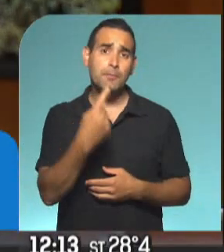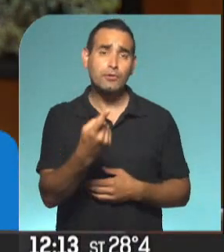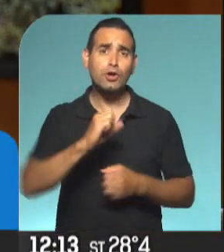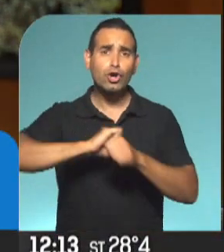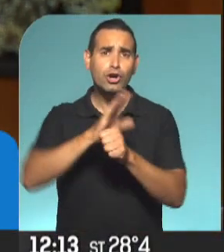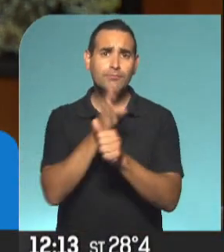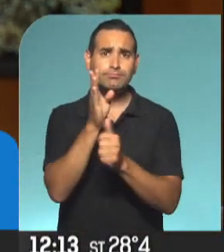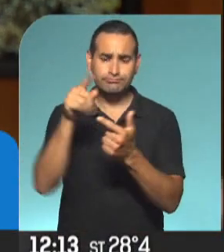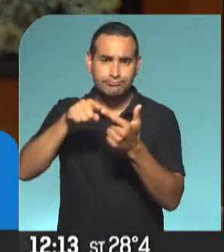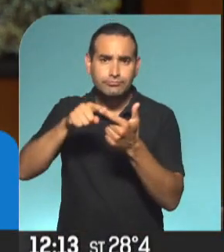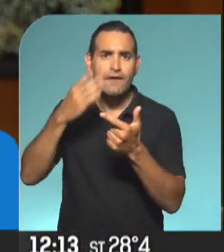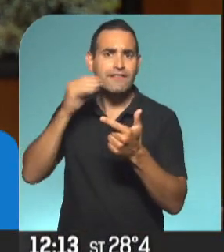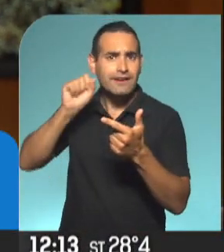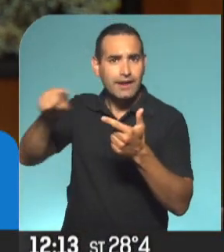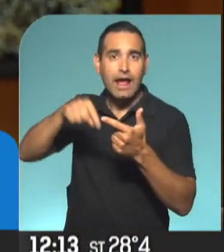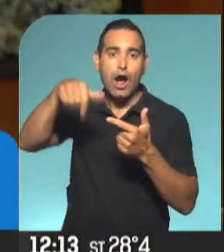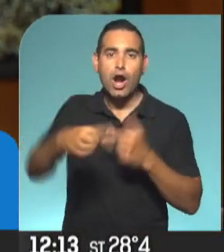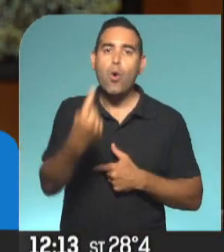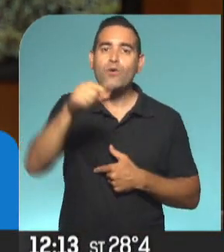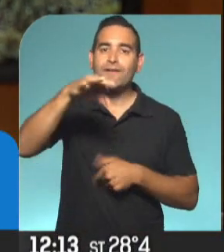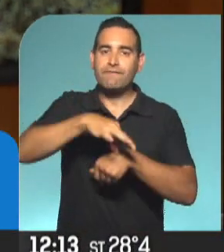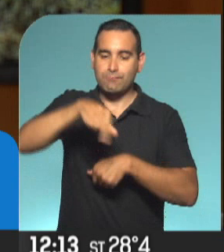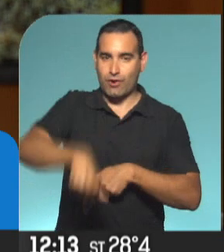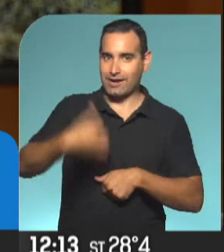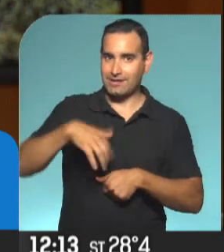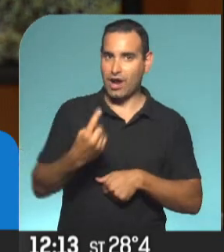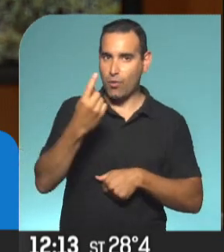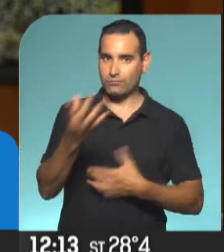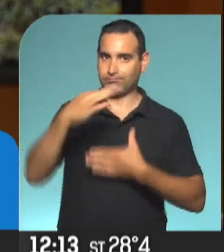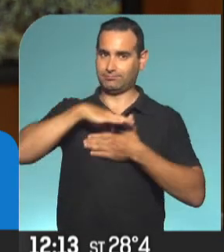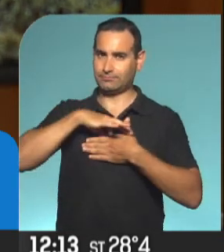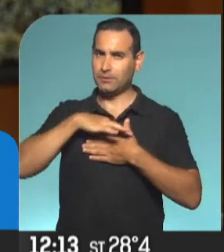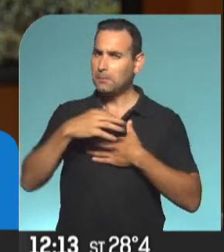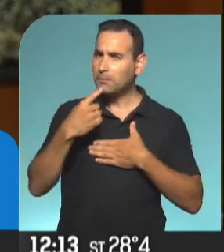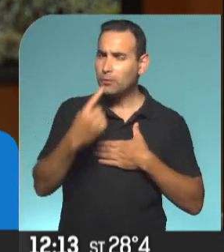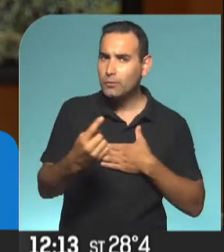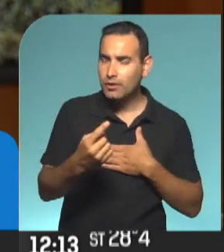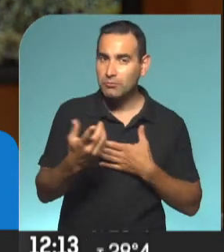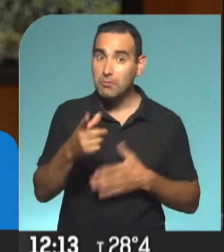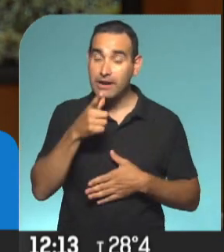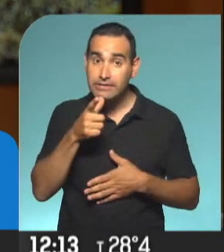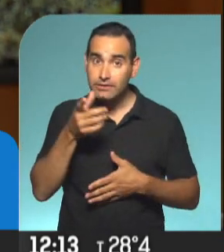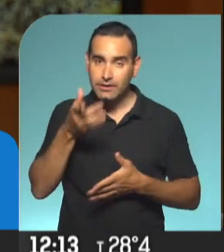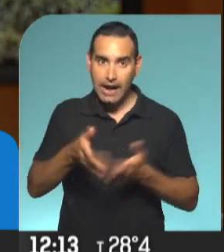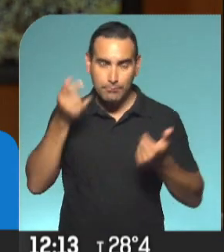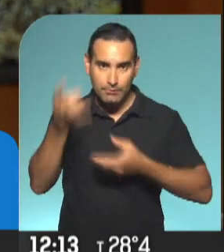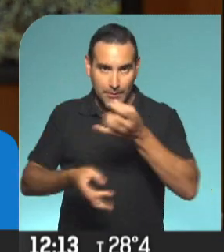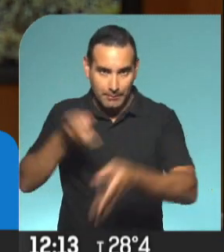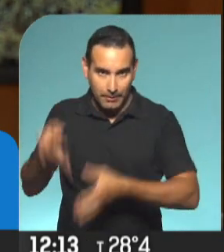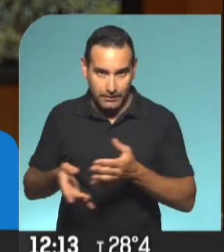cepa británica. Hasta ahora un caso. ¿Qué hay que tener en cuenta? Porque se habla de un nivel de contagio muchísimo más